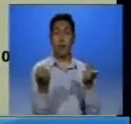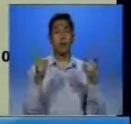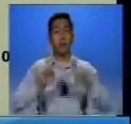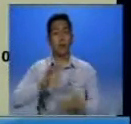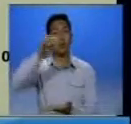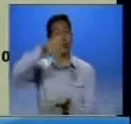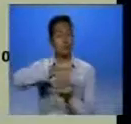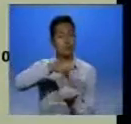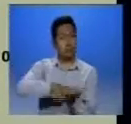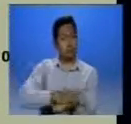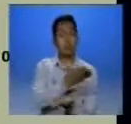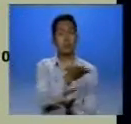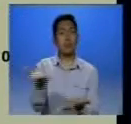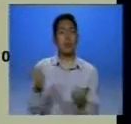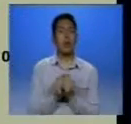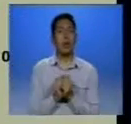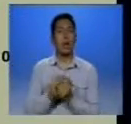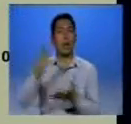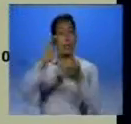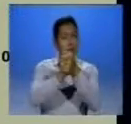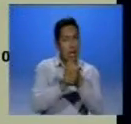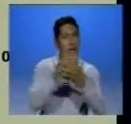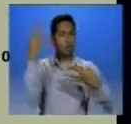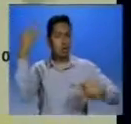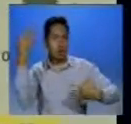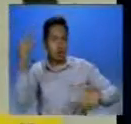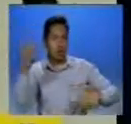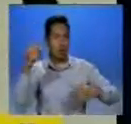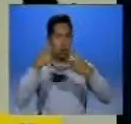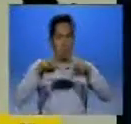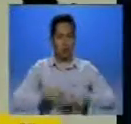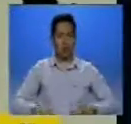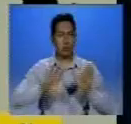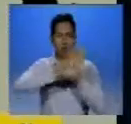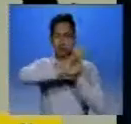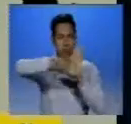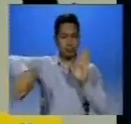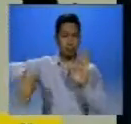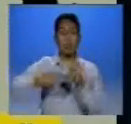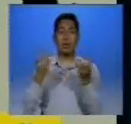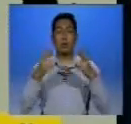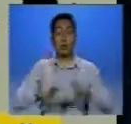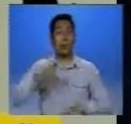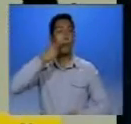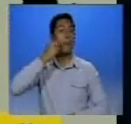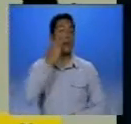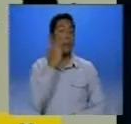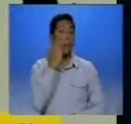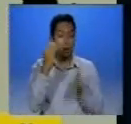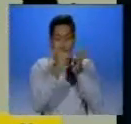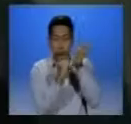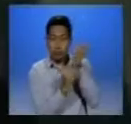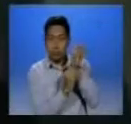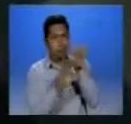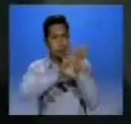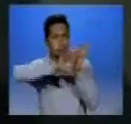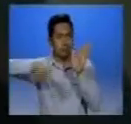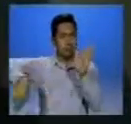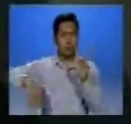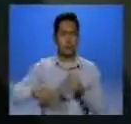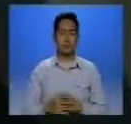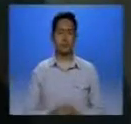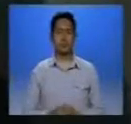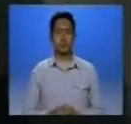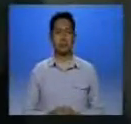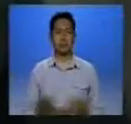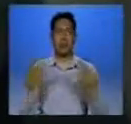la eliminación del estado civil del ciudadano, así como el nombre de los padres materno y paterno desaparecerán. Ha habido